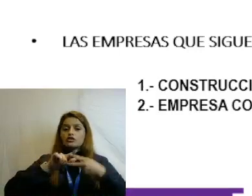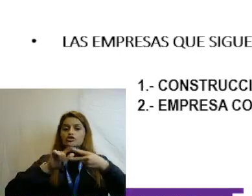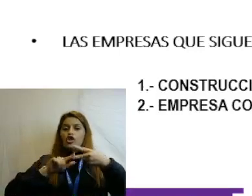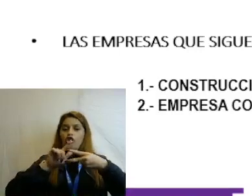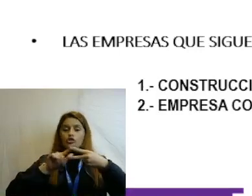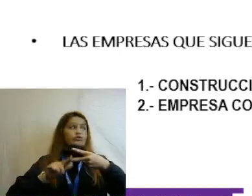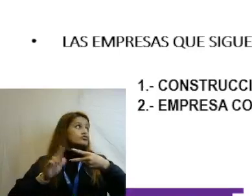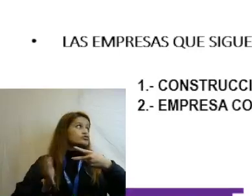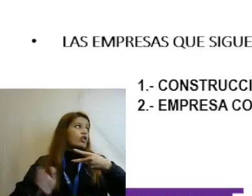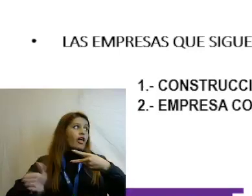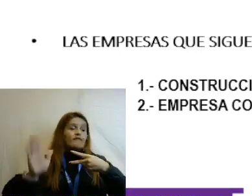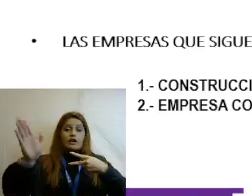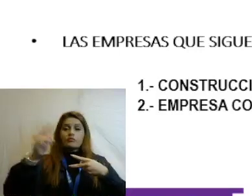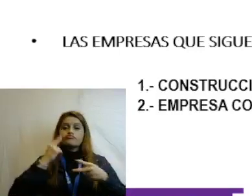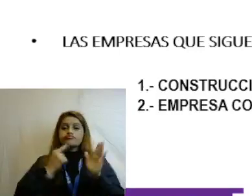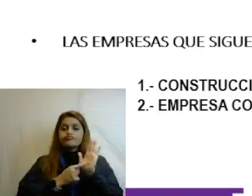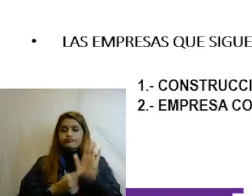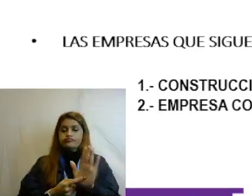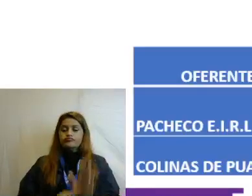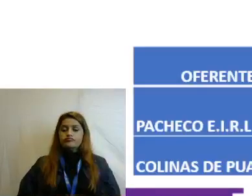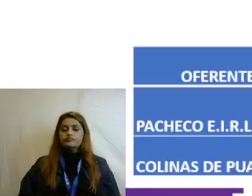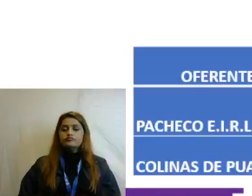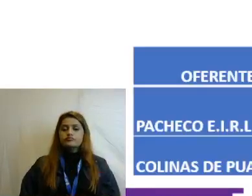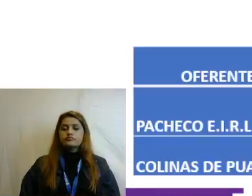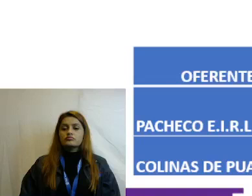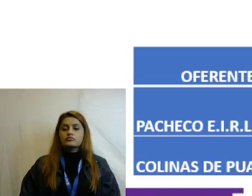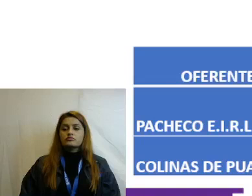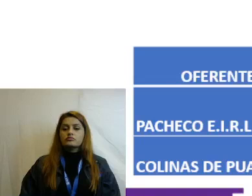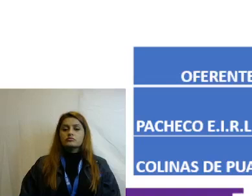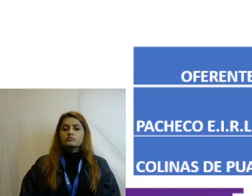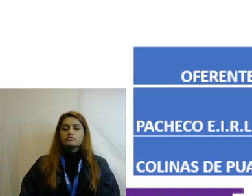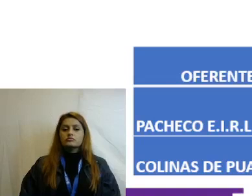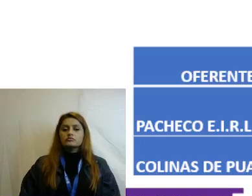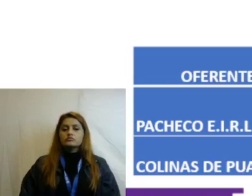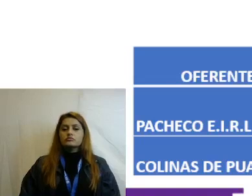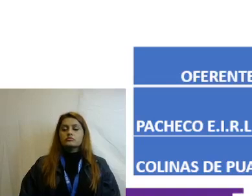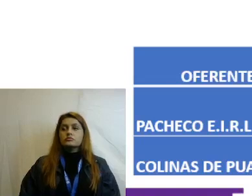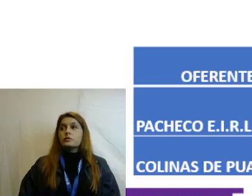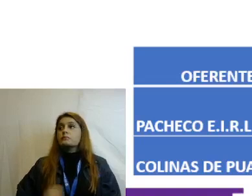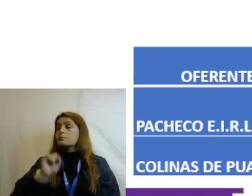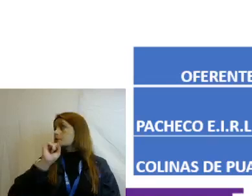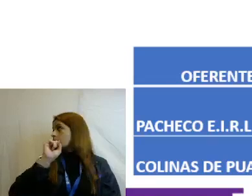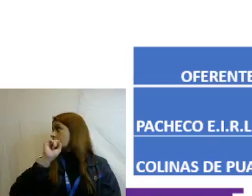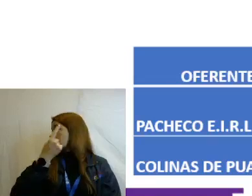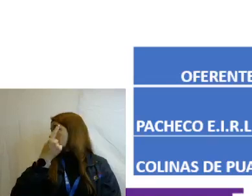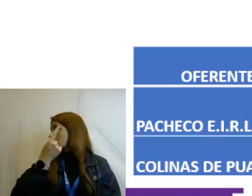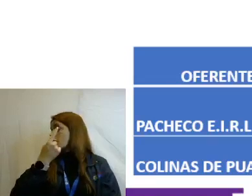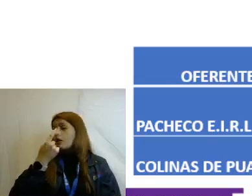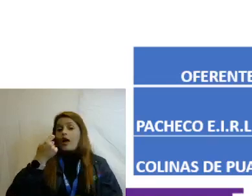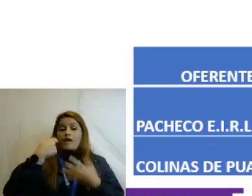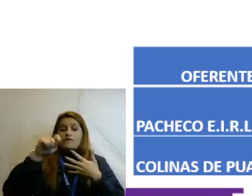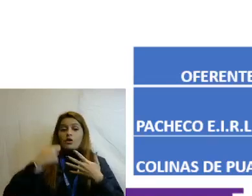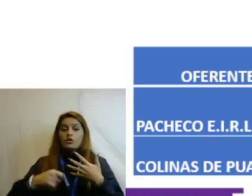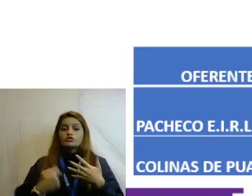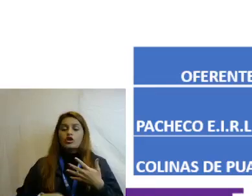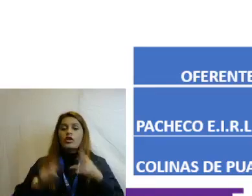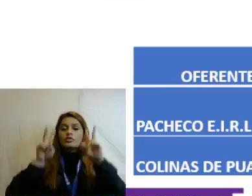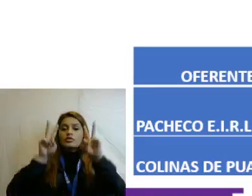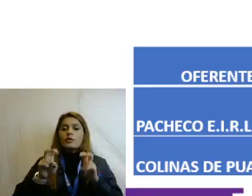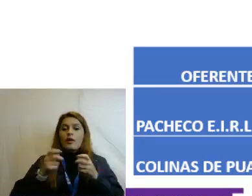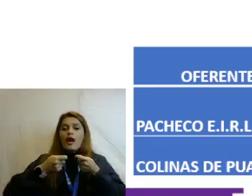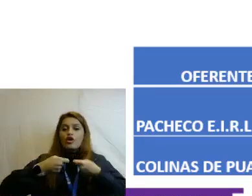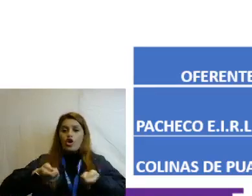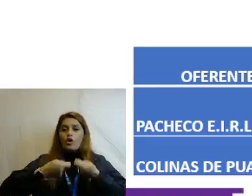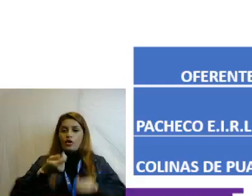dos empresas que son las que se señalan. El primer criterio de evaluación corresponde a la oferta económica, que pondera un